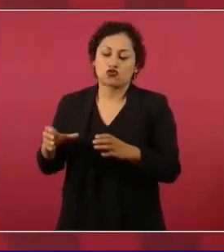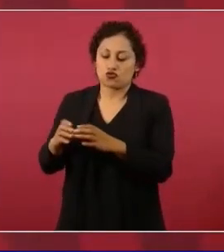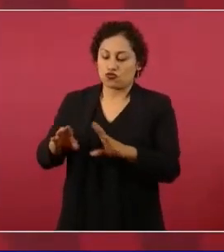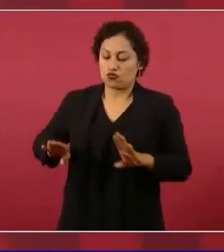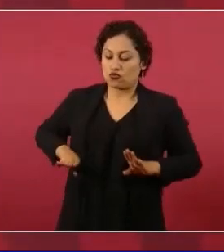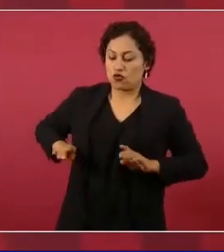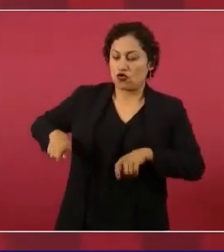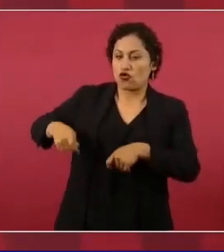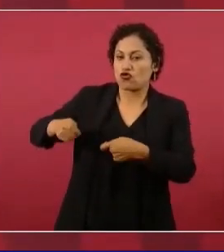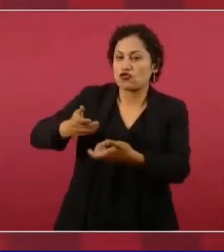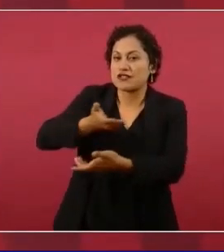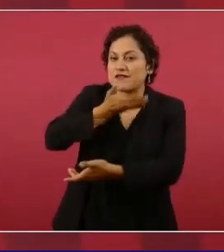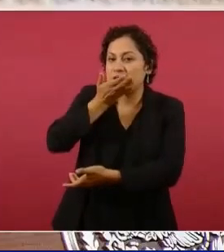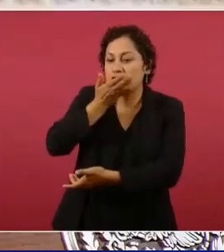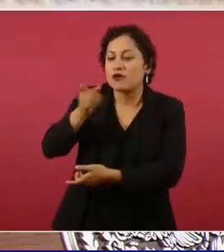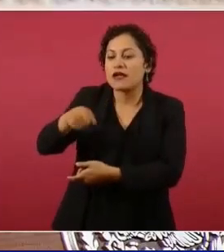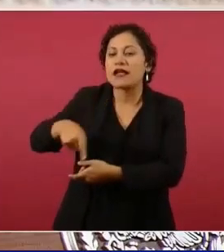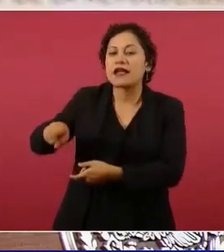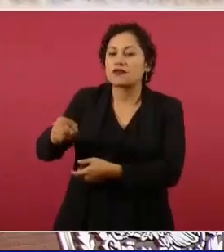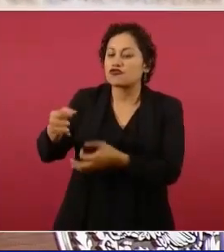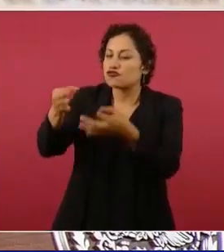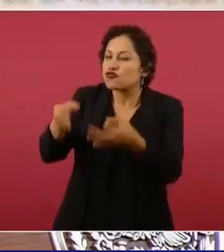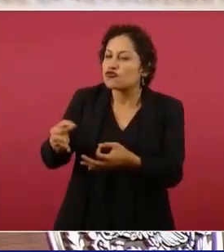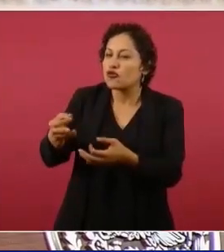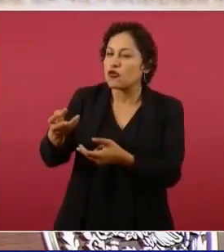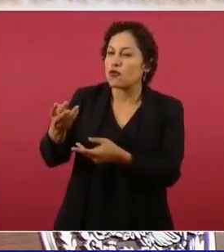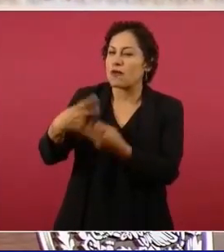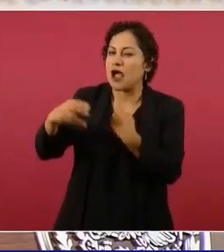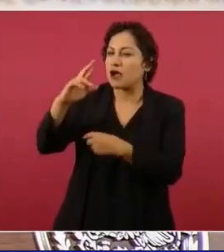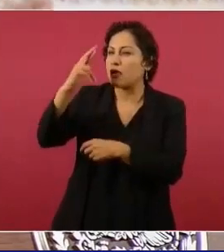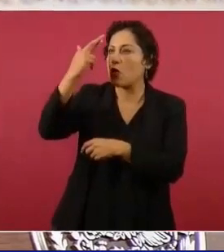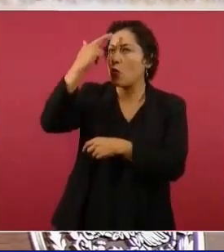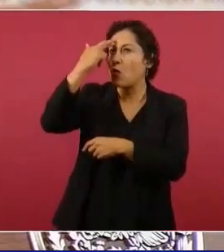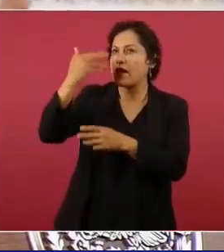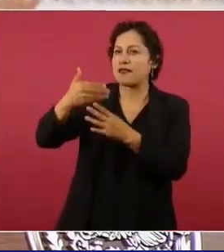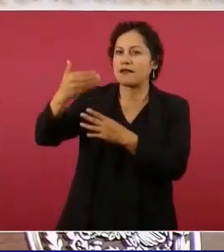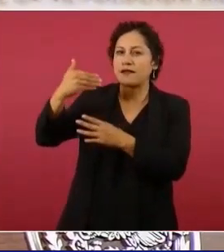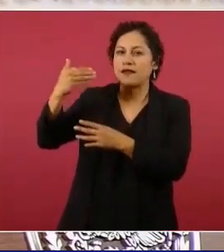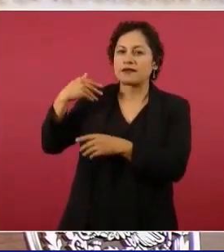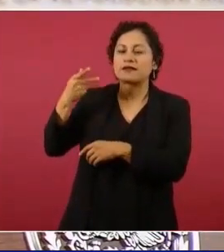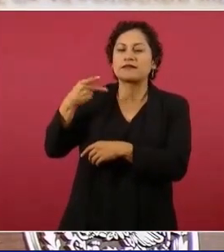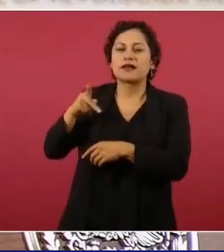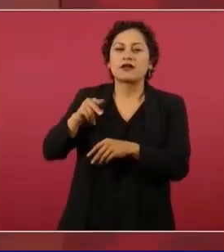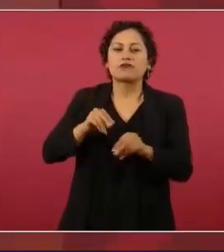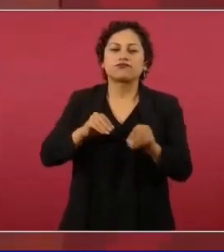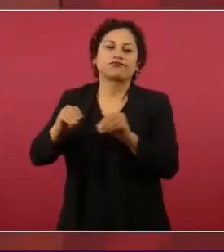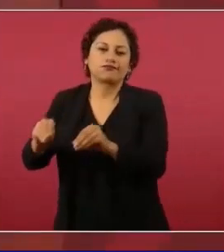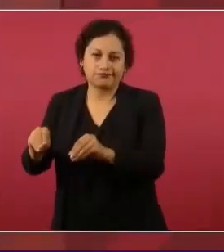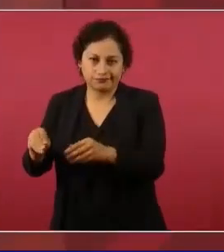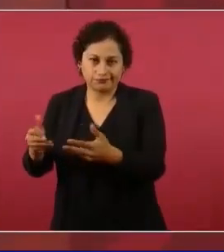abajo. Lo que pasa es que se desclasaron.